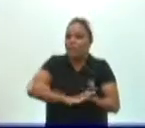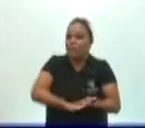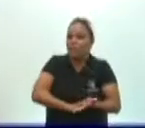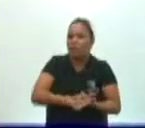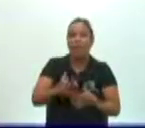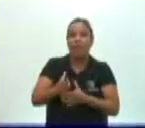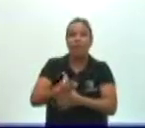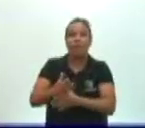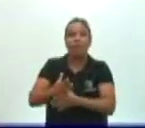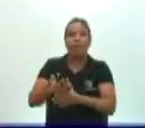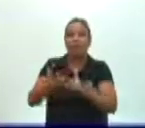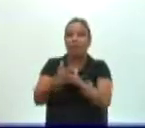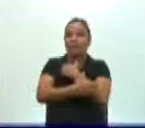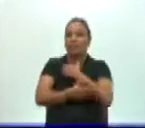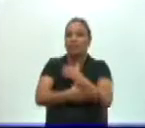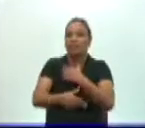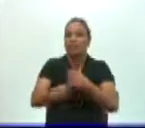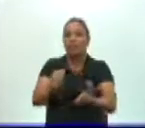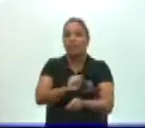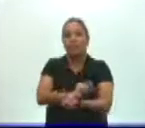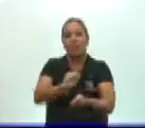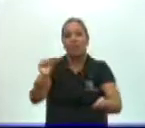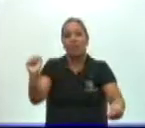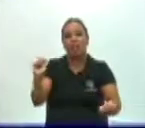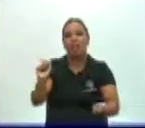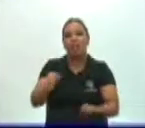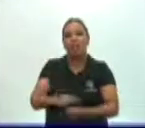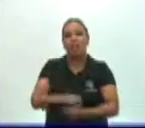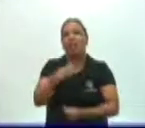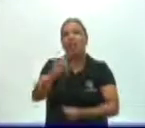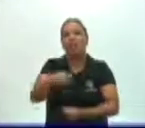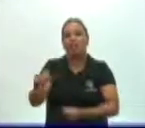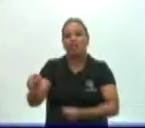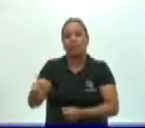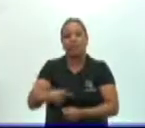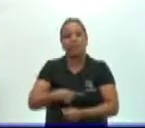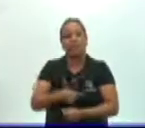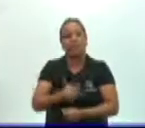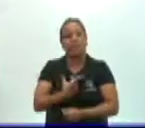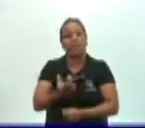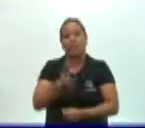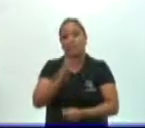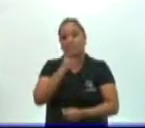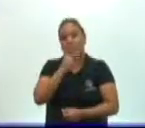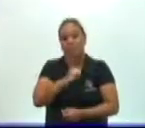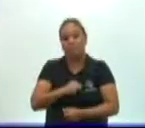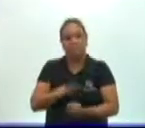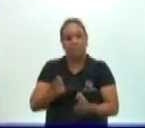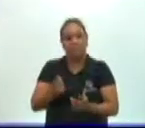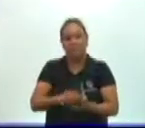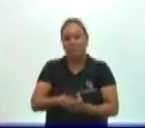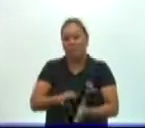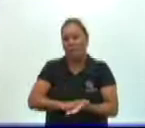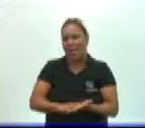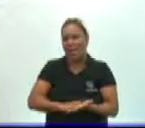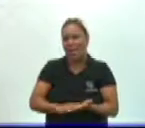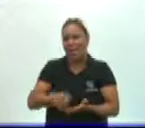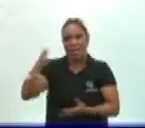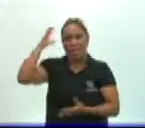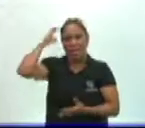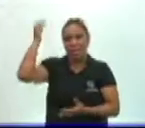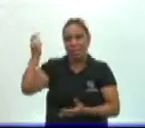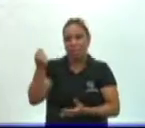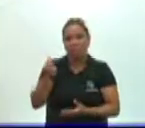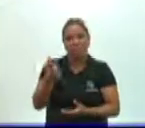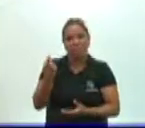para abolir la esclavitud. Y usted dirá, ¿qué acto tan humanitario? Para nada, muchachos. El capitalismo ya no